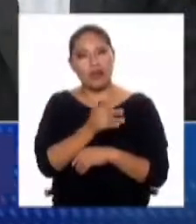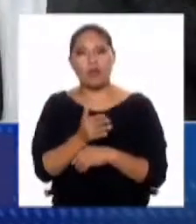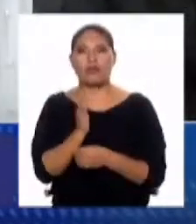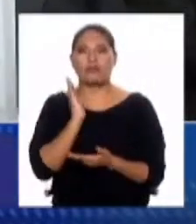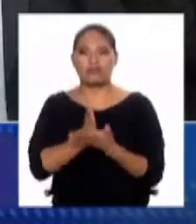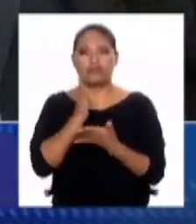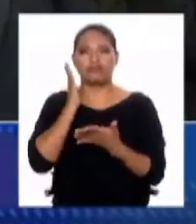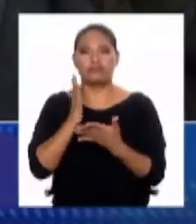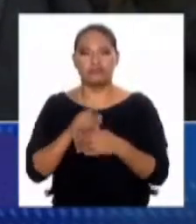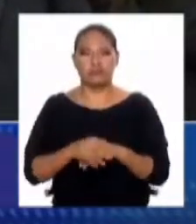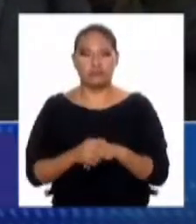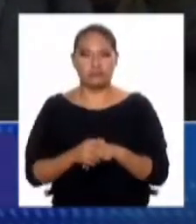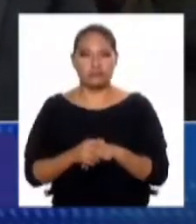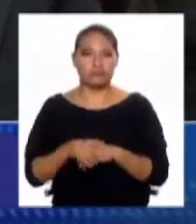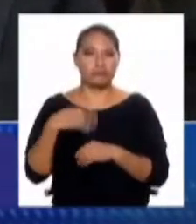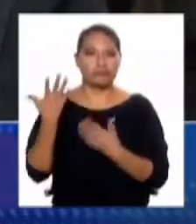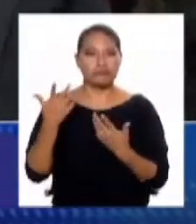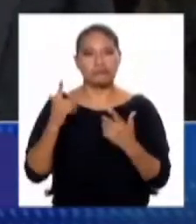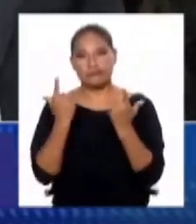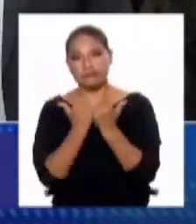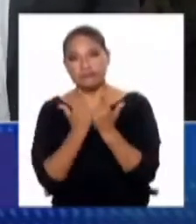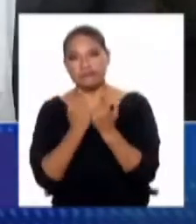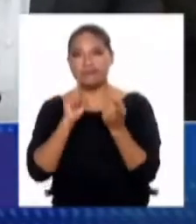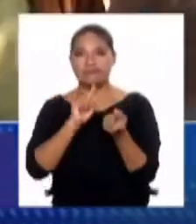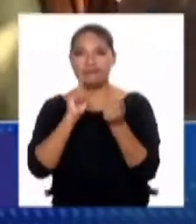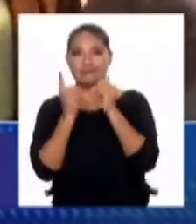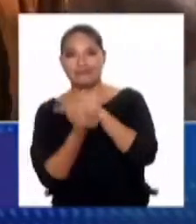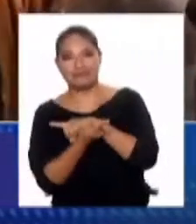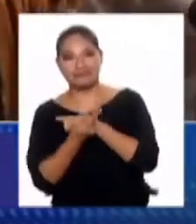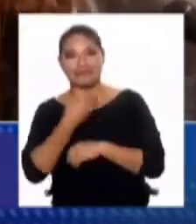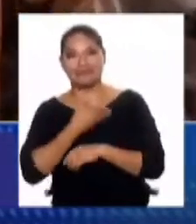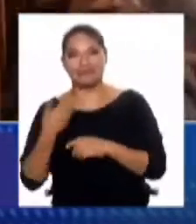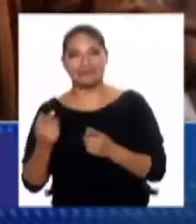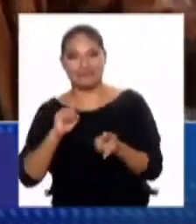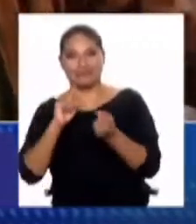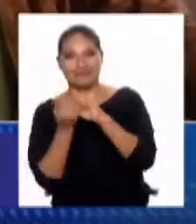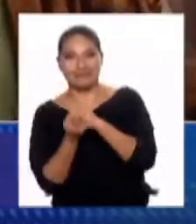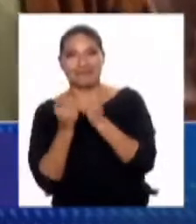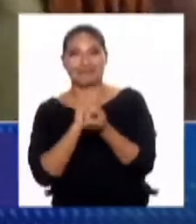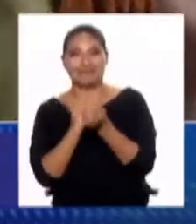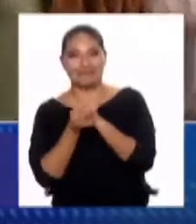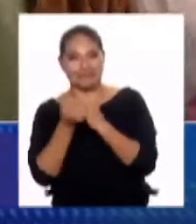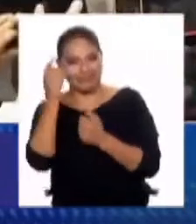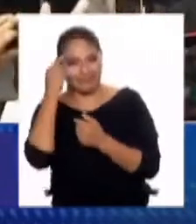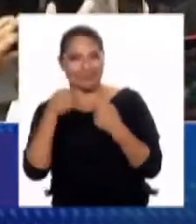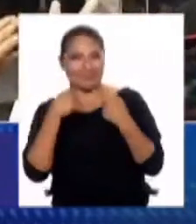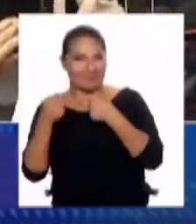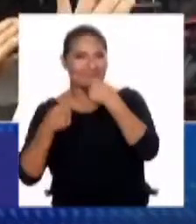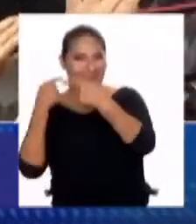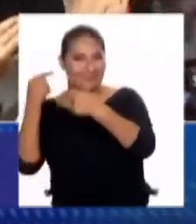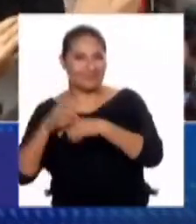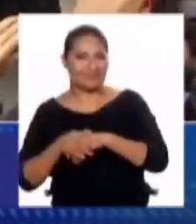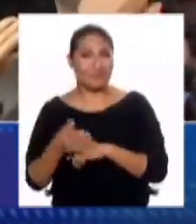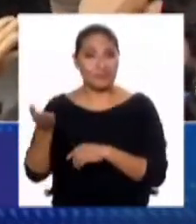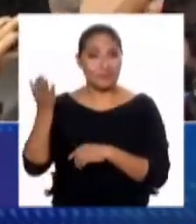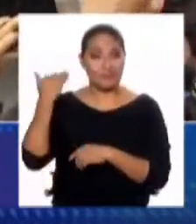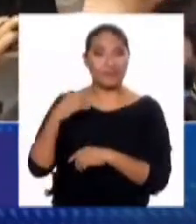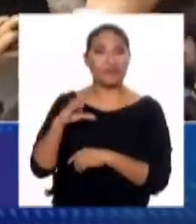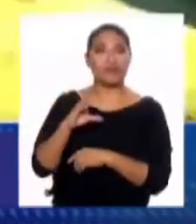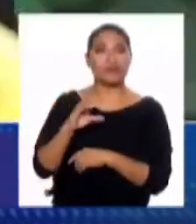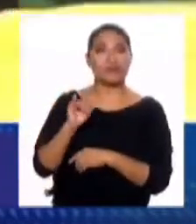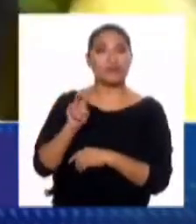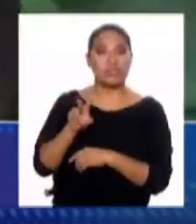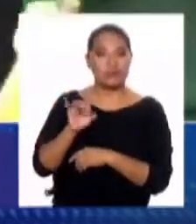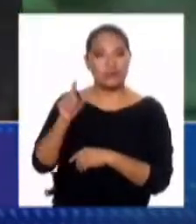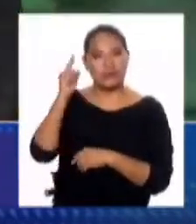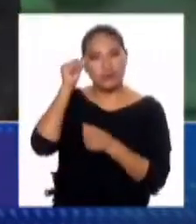Un gobierno civil, un militar, un gobierno civil, puros caudillos, ¿no? Y entonces, porque hasta los civiles eran caudillos.